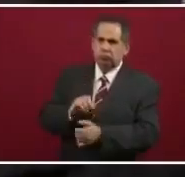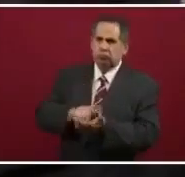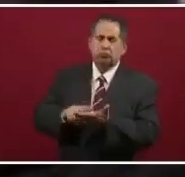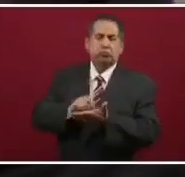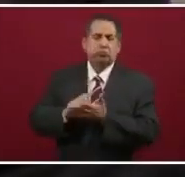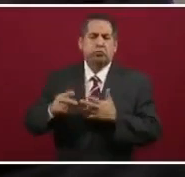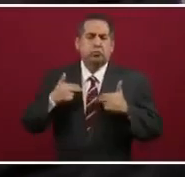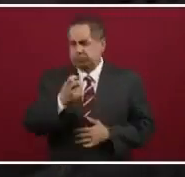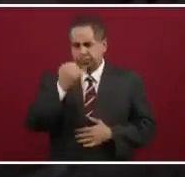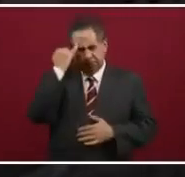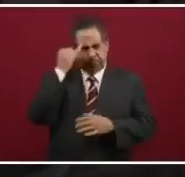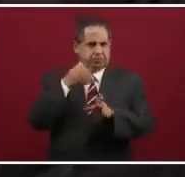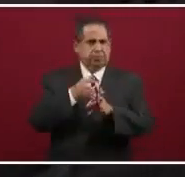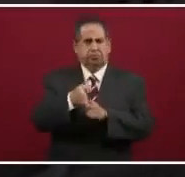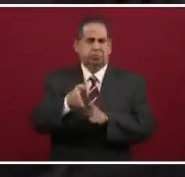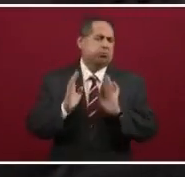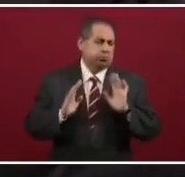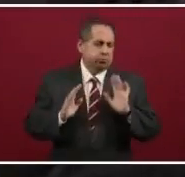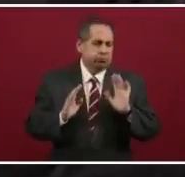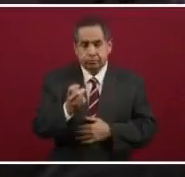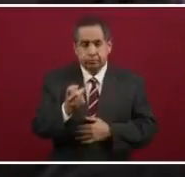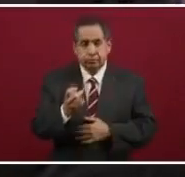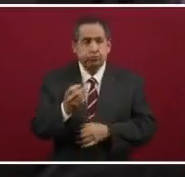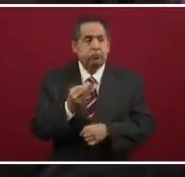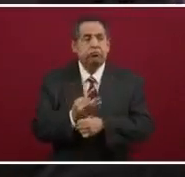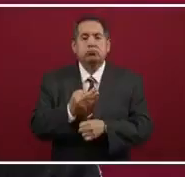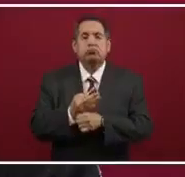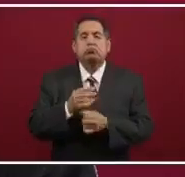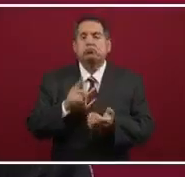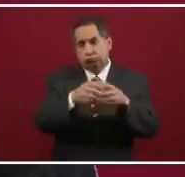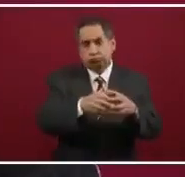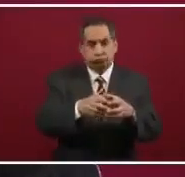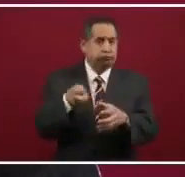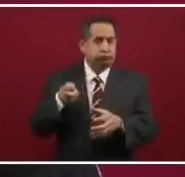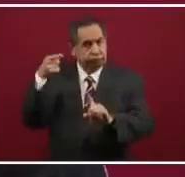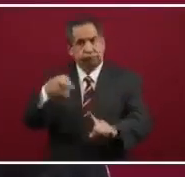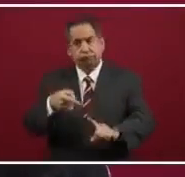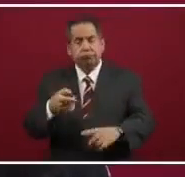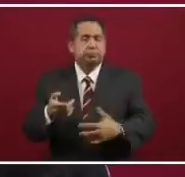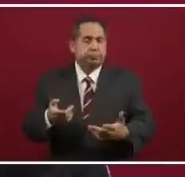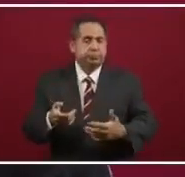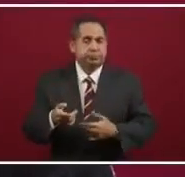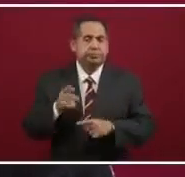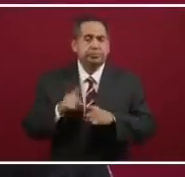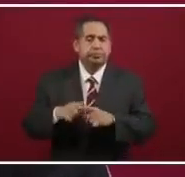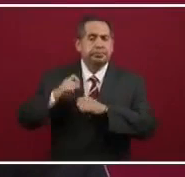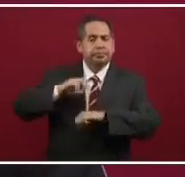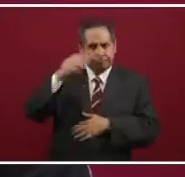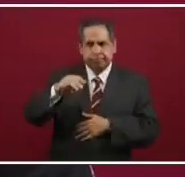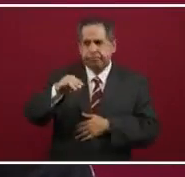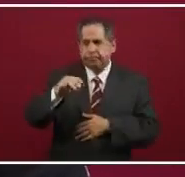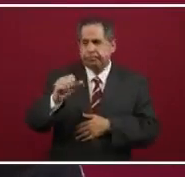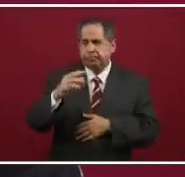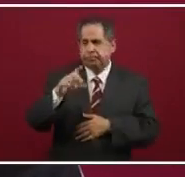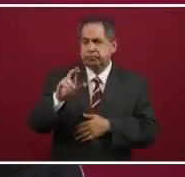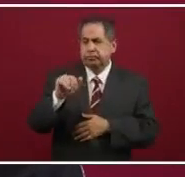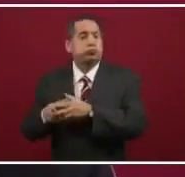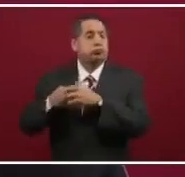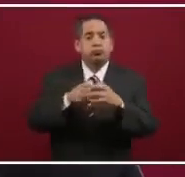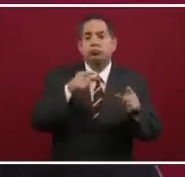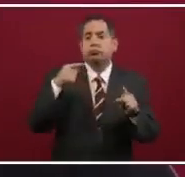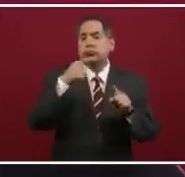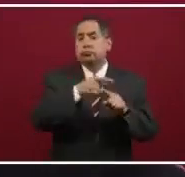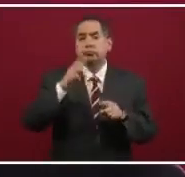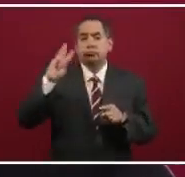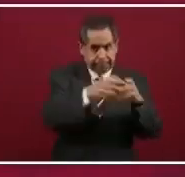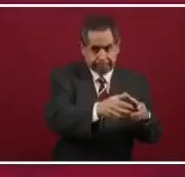humanos. Esa es la postura. Es lo que está haciendo la comisión que representa Marcelo Ebrard en Washington. Y